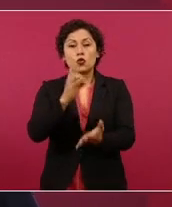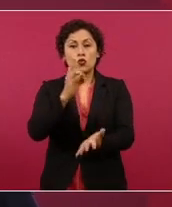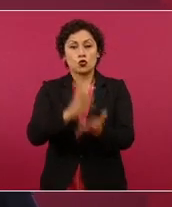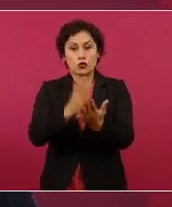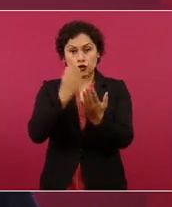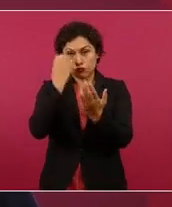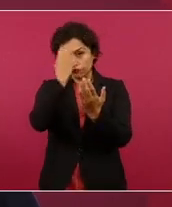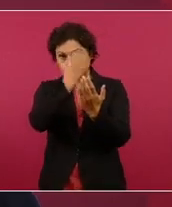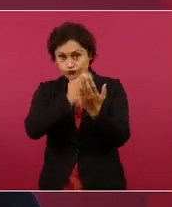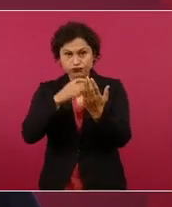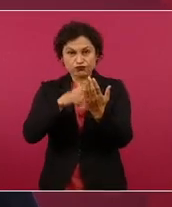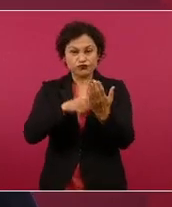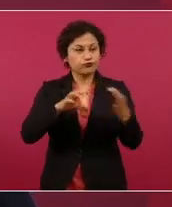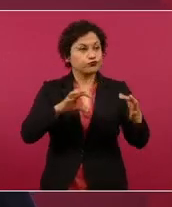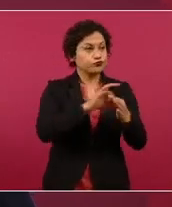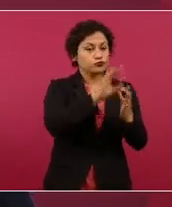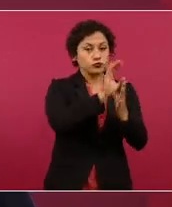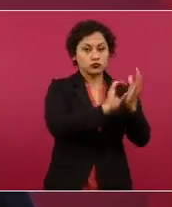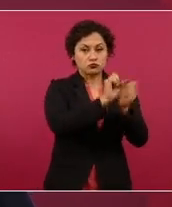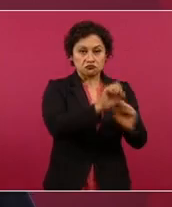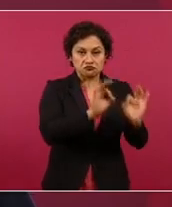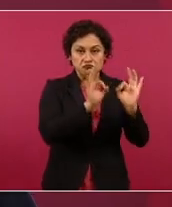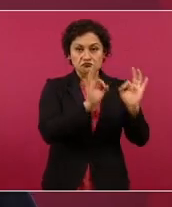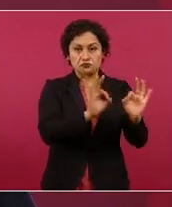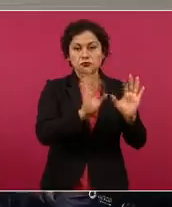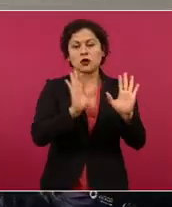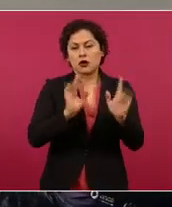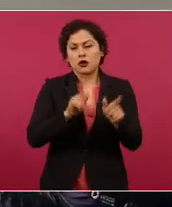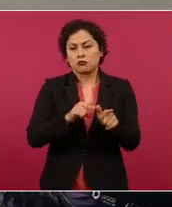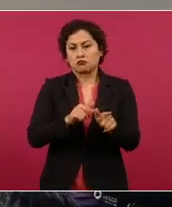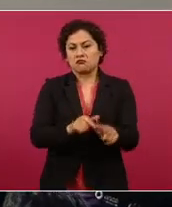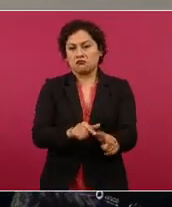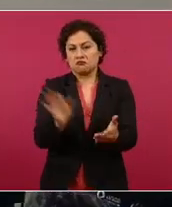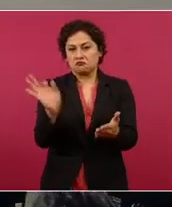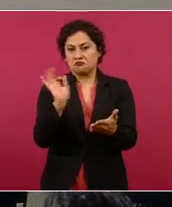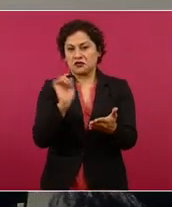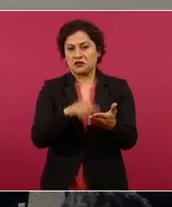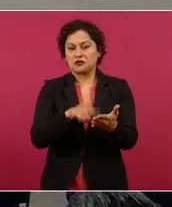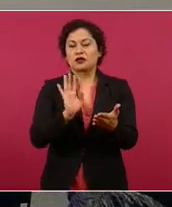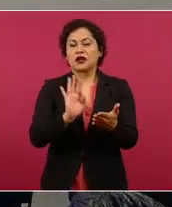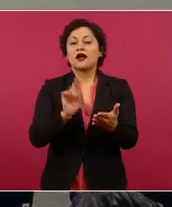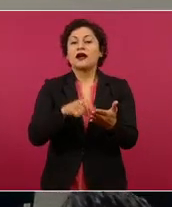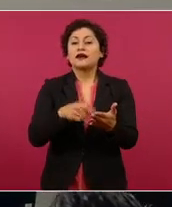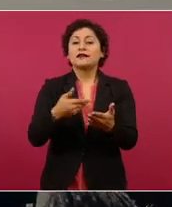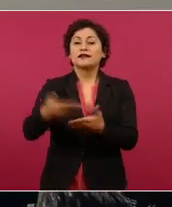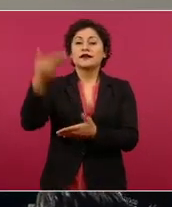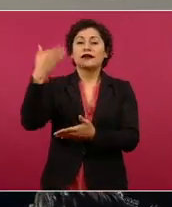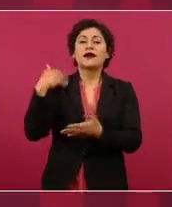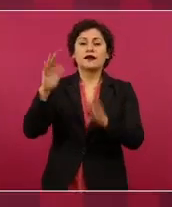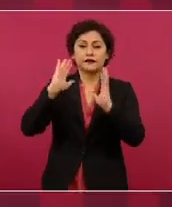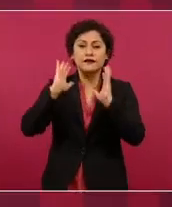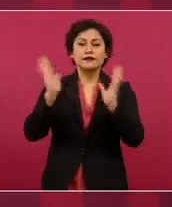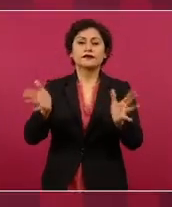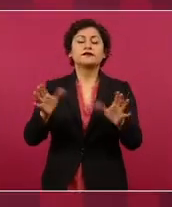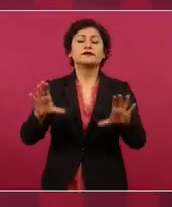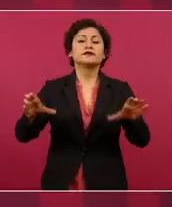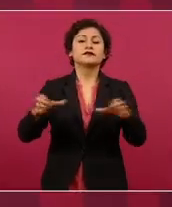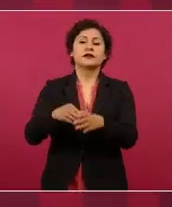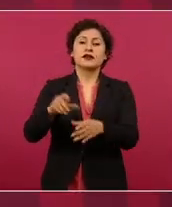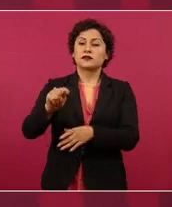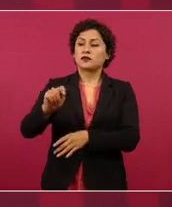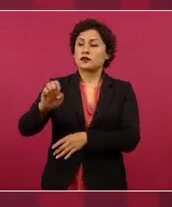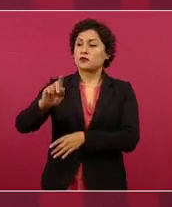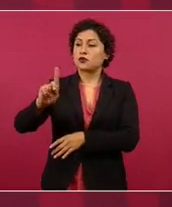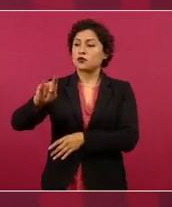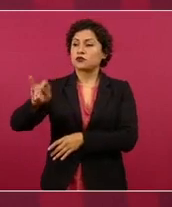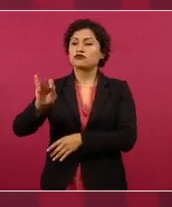probable que se mantenga, pero depende, se hizo una consulta al Tribunal Electoral del Poder Judicial de la Federación,